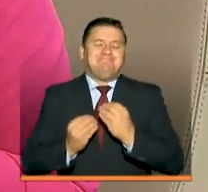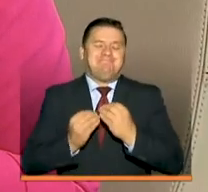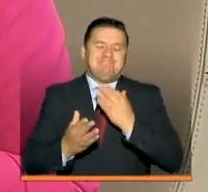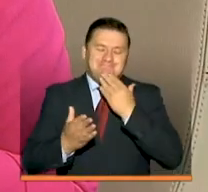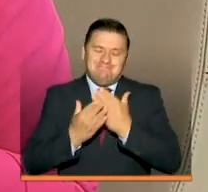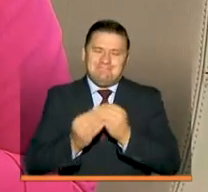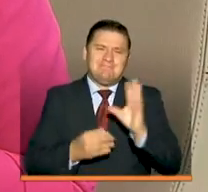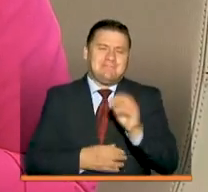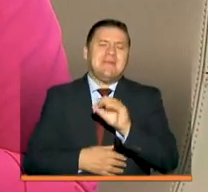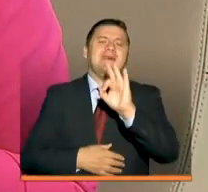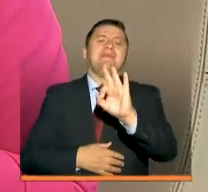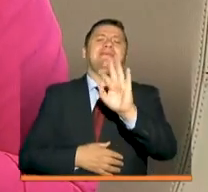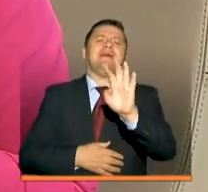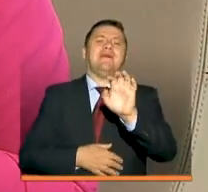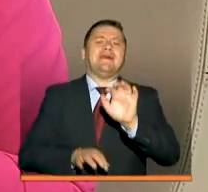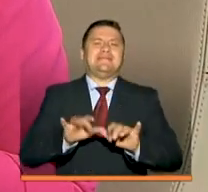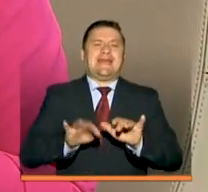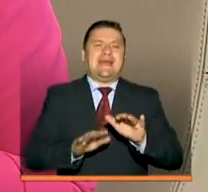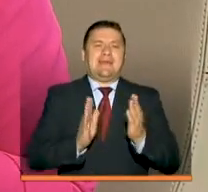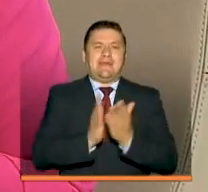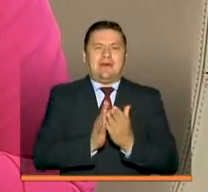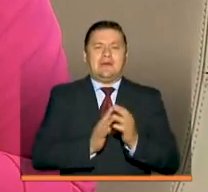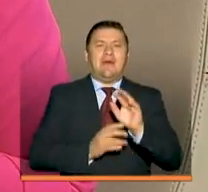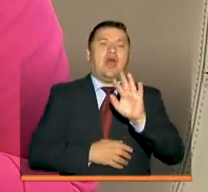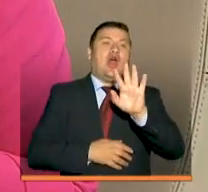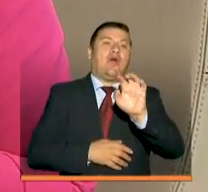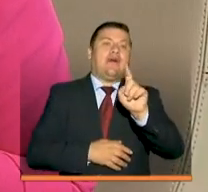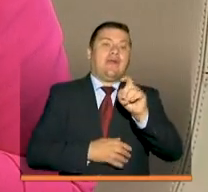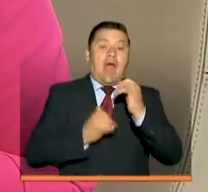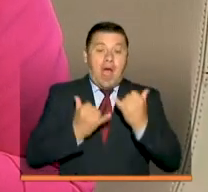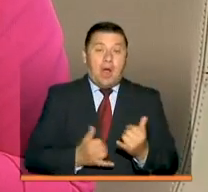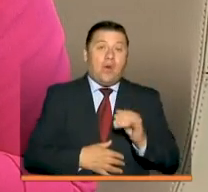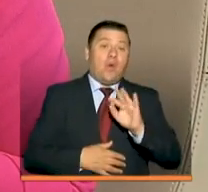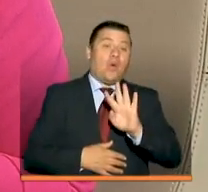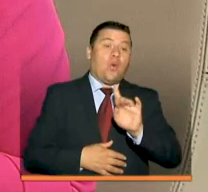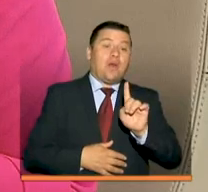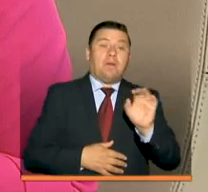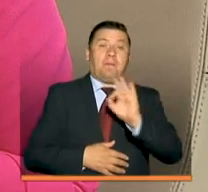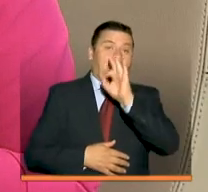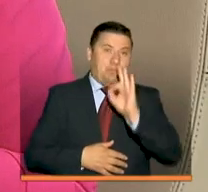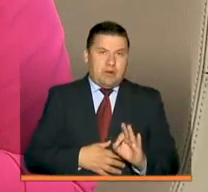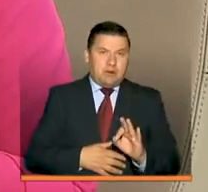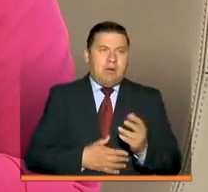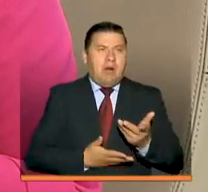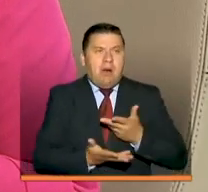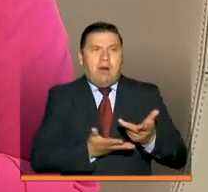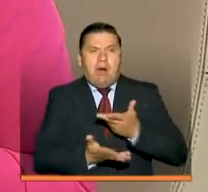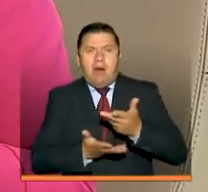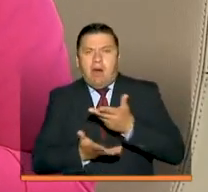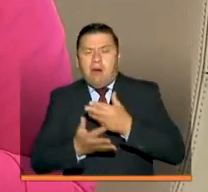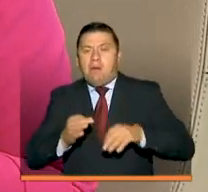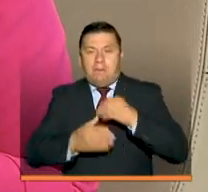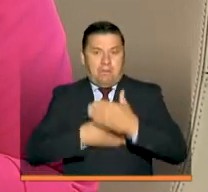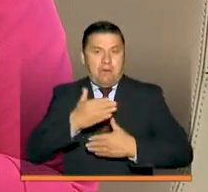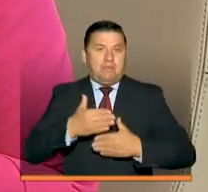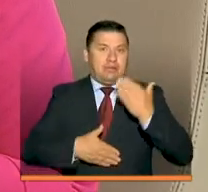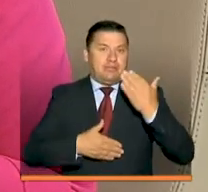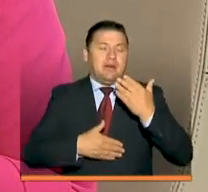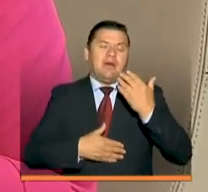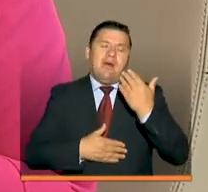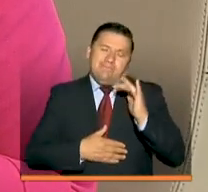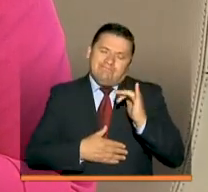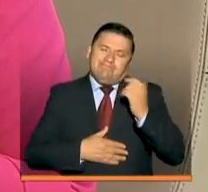Muchísimas gracias a 39 secretarías de las 96. Ya vamos en el 41% que inician estos procesos, obviamente con